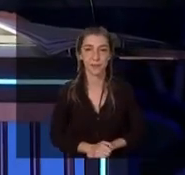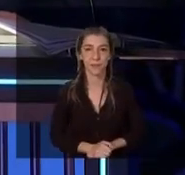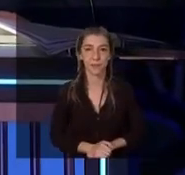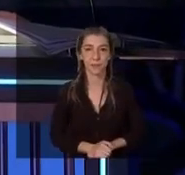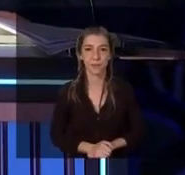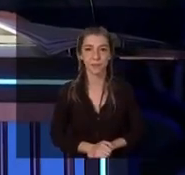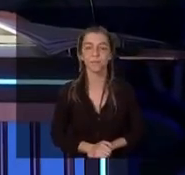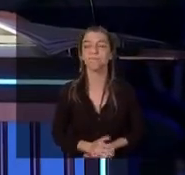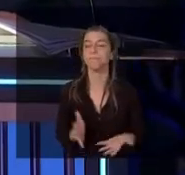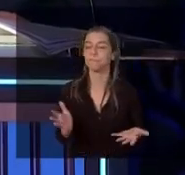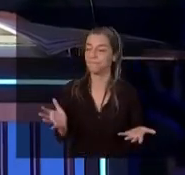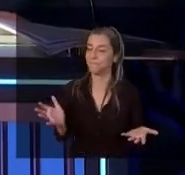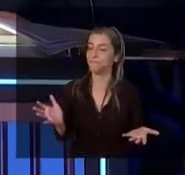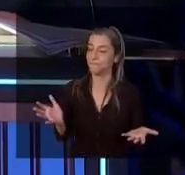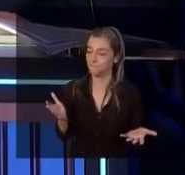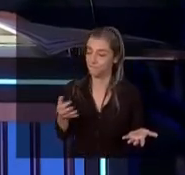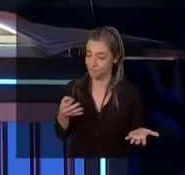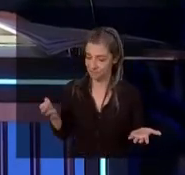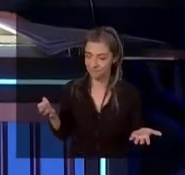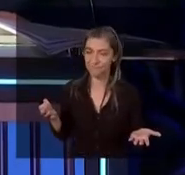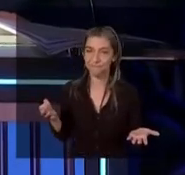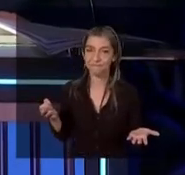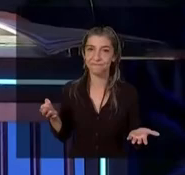Así es, y gracias.